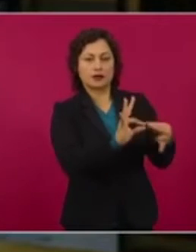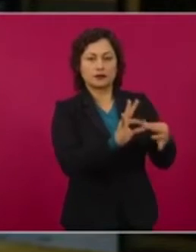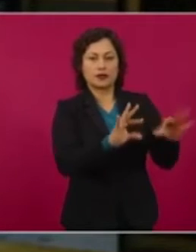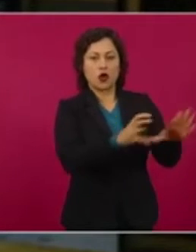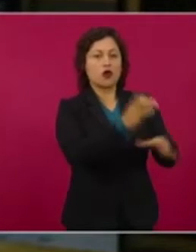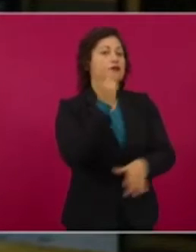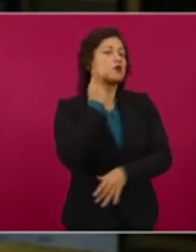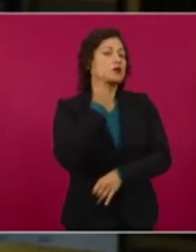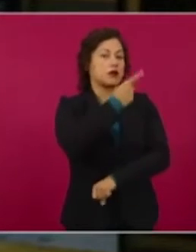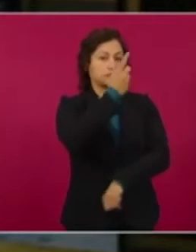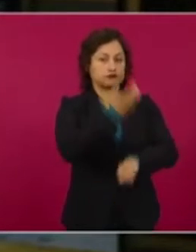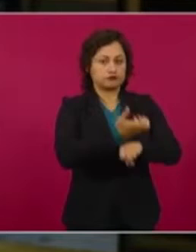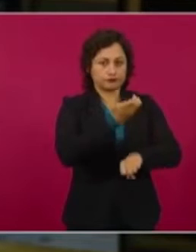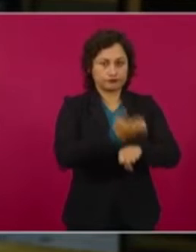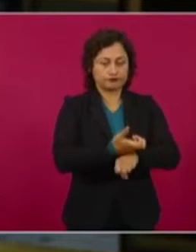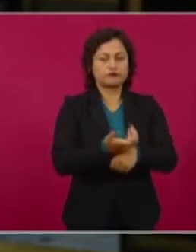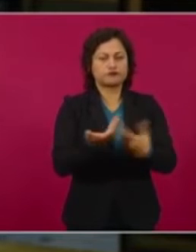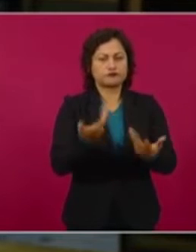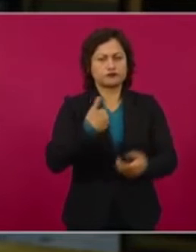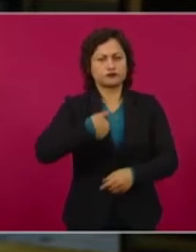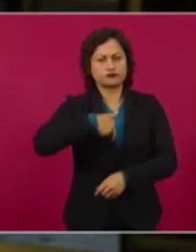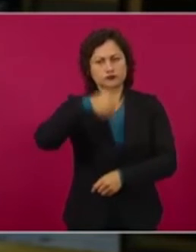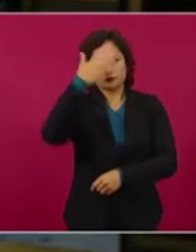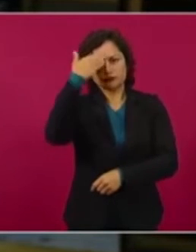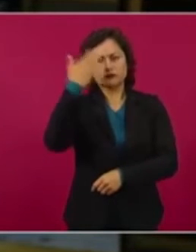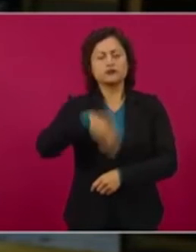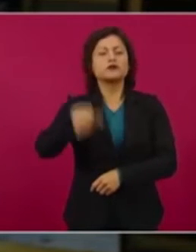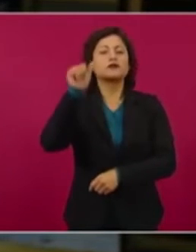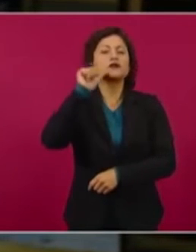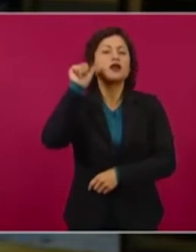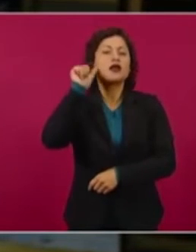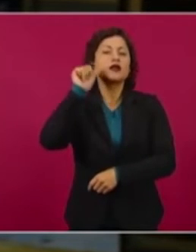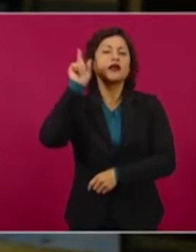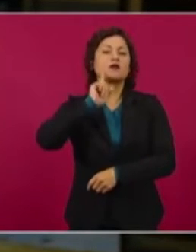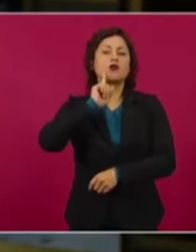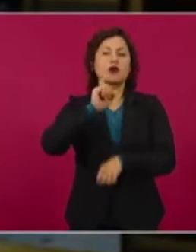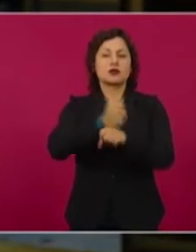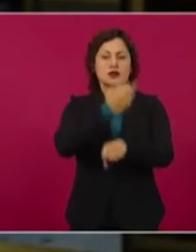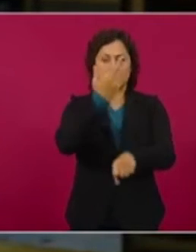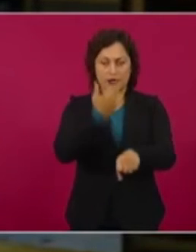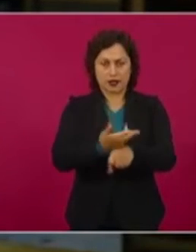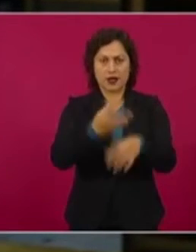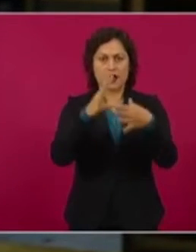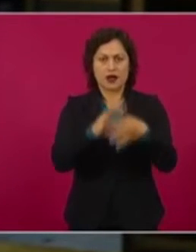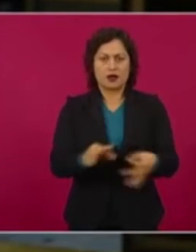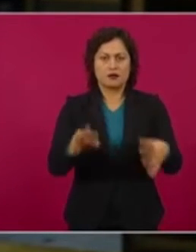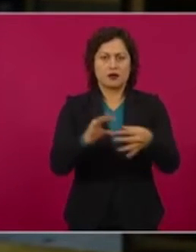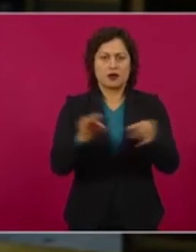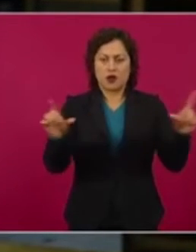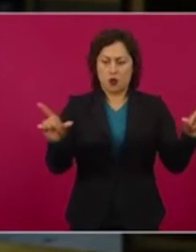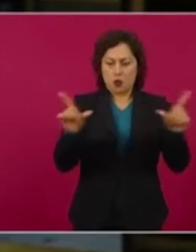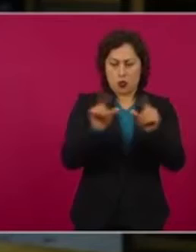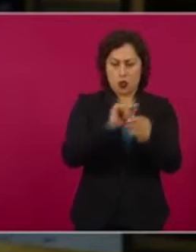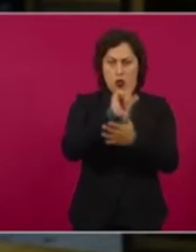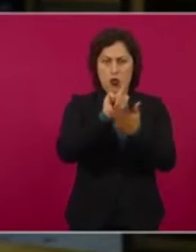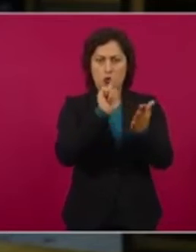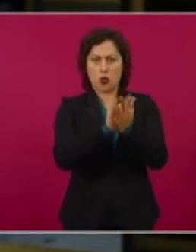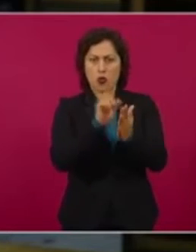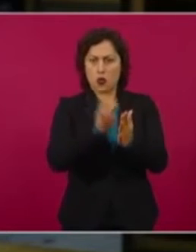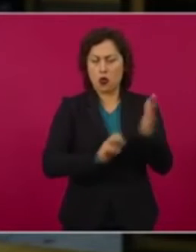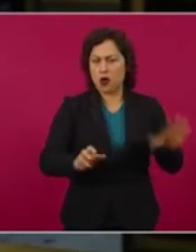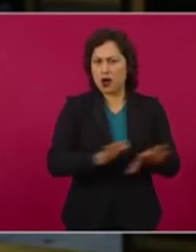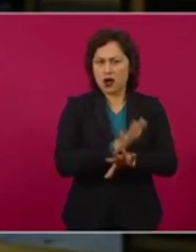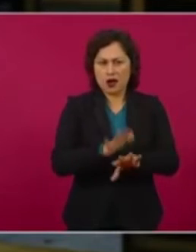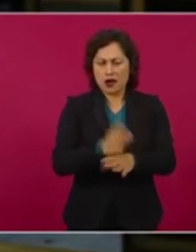pidieron algo en particular, sabemos, ayer decía la secretaria Nale que se hizo una exposición breve de la reforma, si hubo alguna solicitud